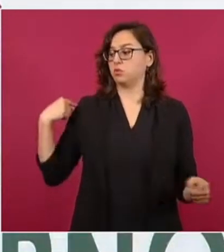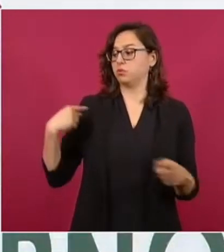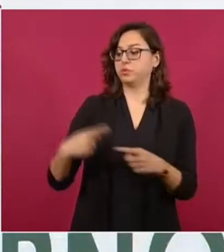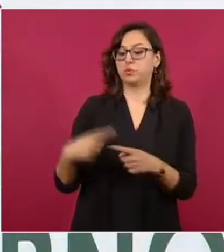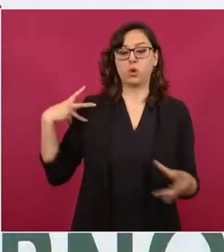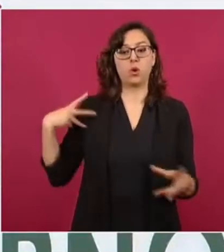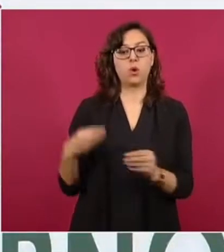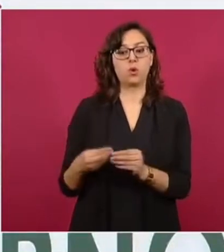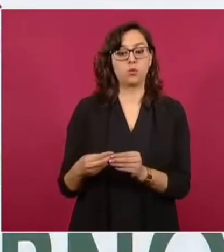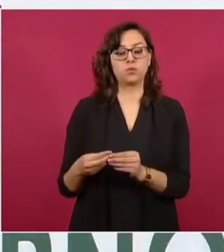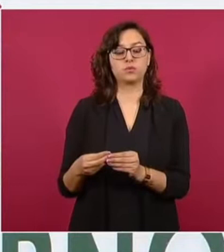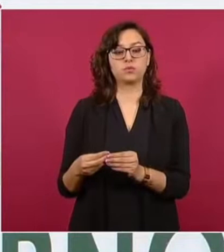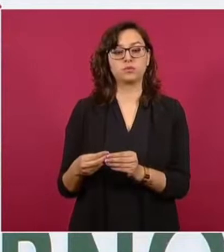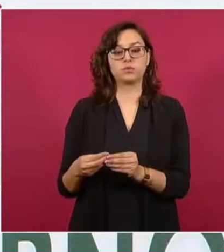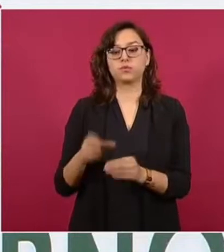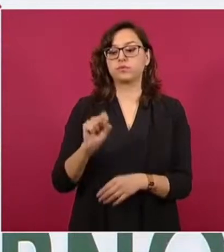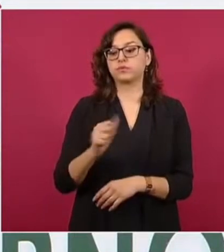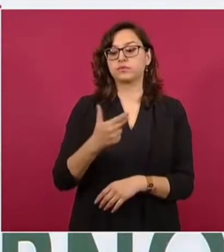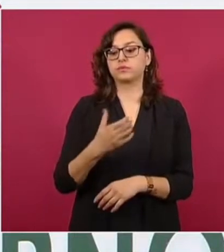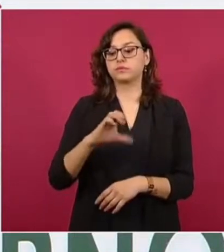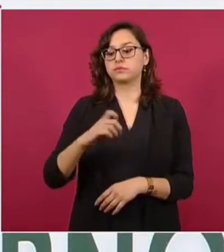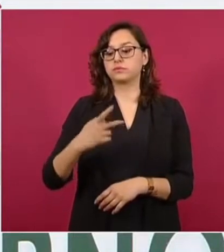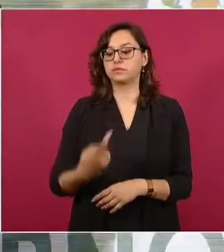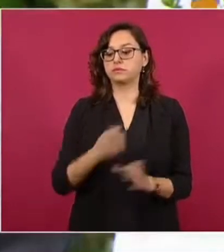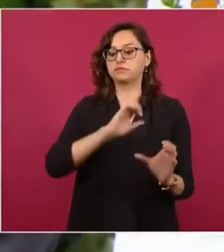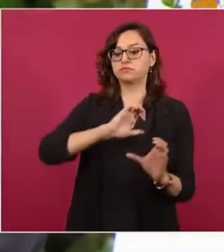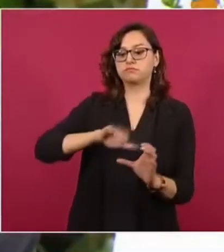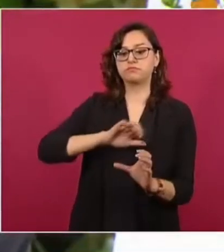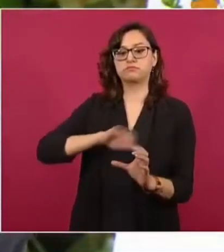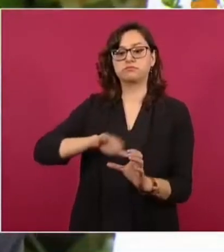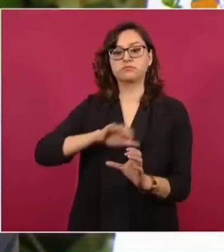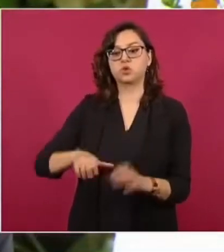ingresado a la hacienda pública